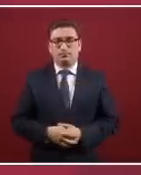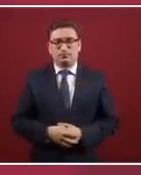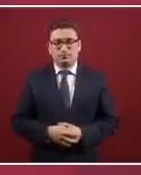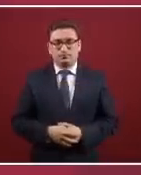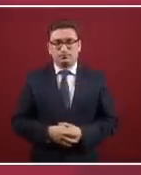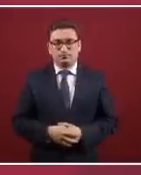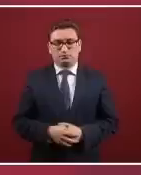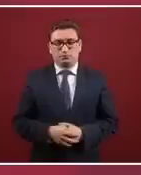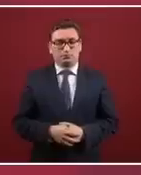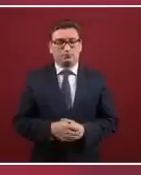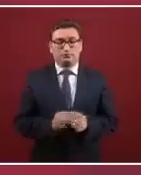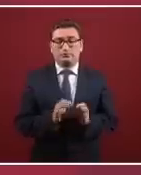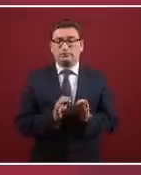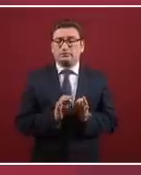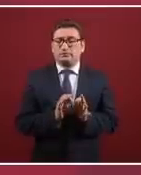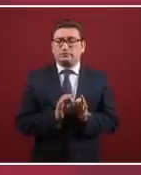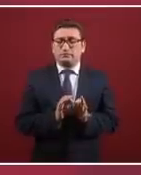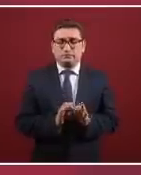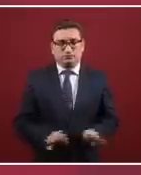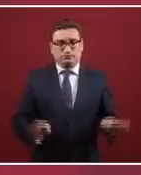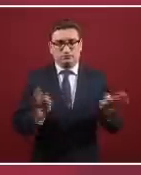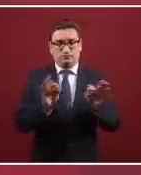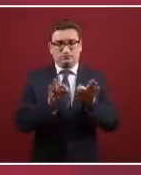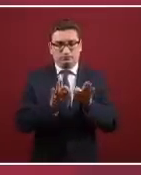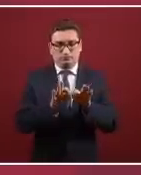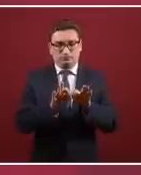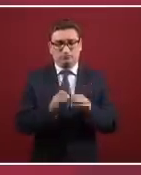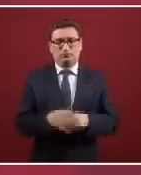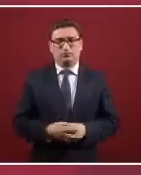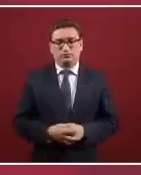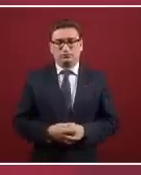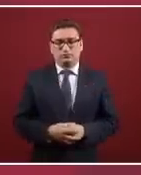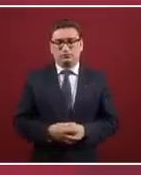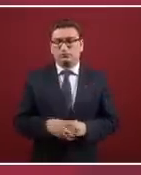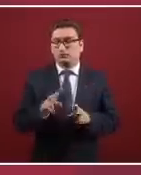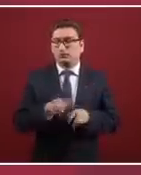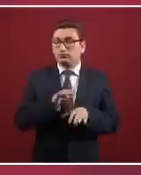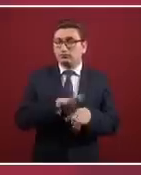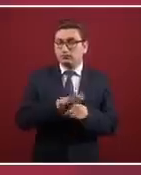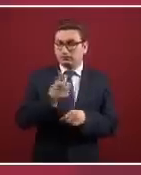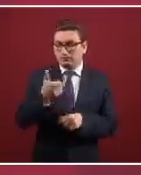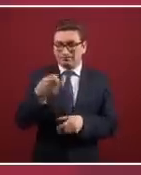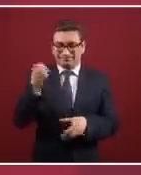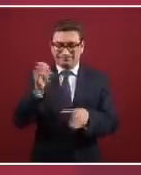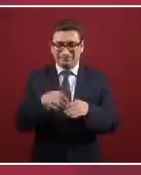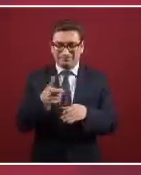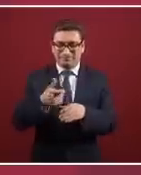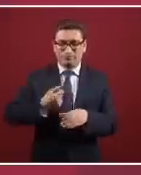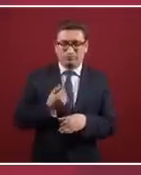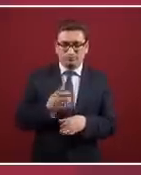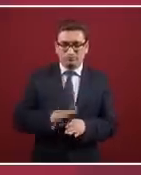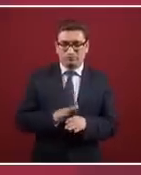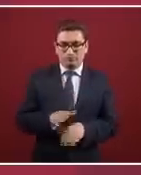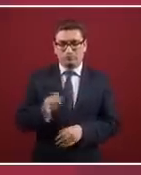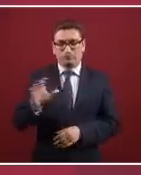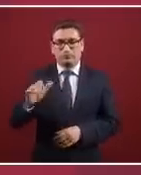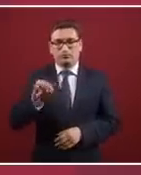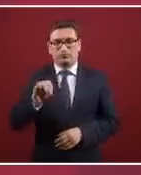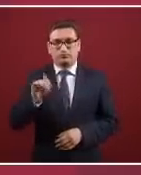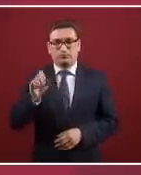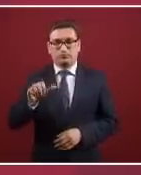muy importante sobre la partida secreta fue Carmen